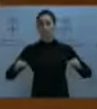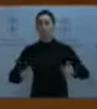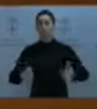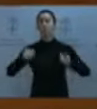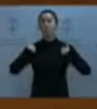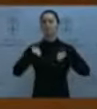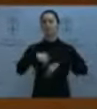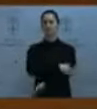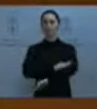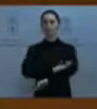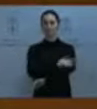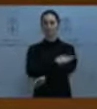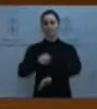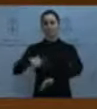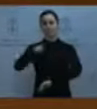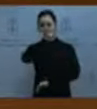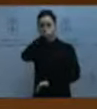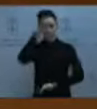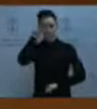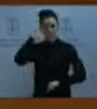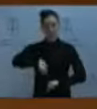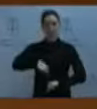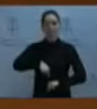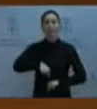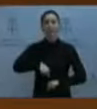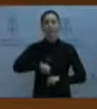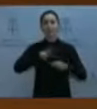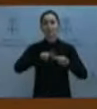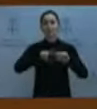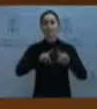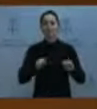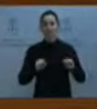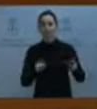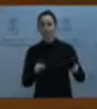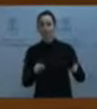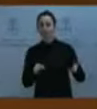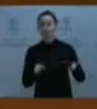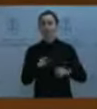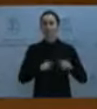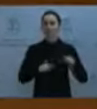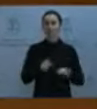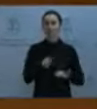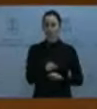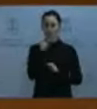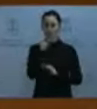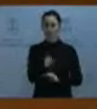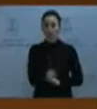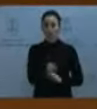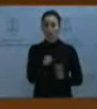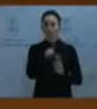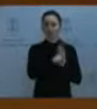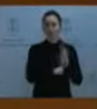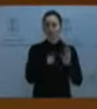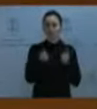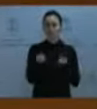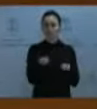sido críticos con la orden que regula las posibilidades de pesca en el caladero Cantábrico y